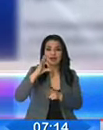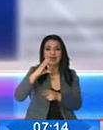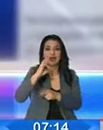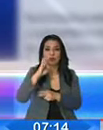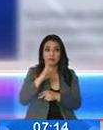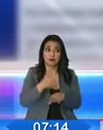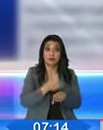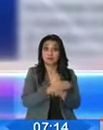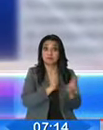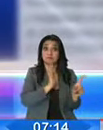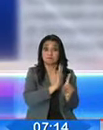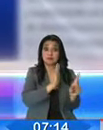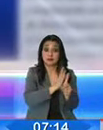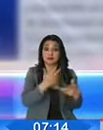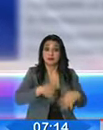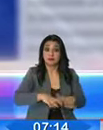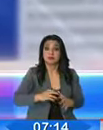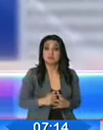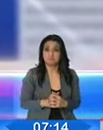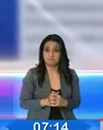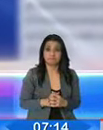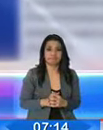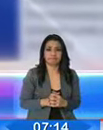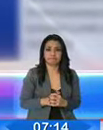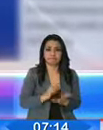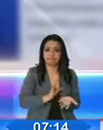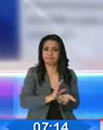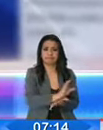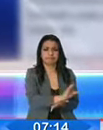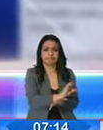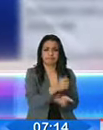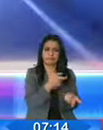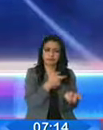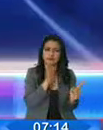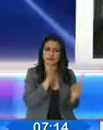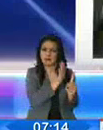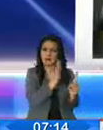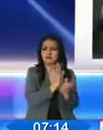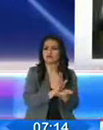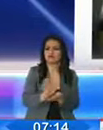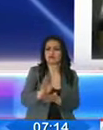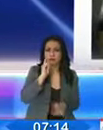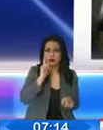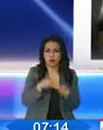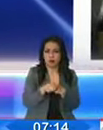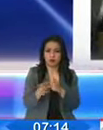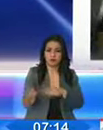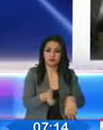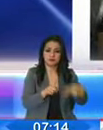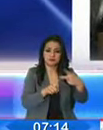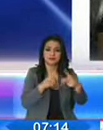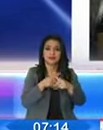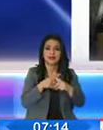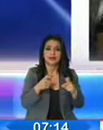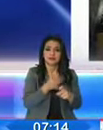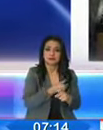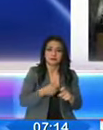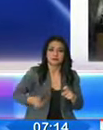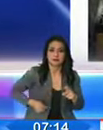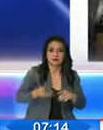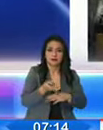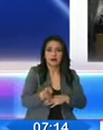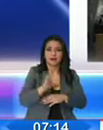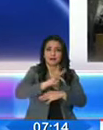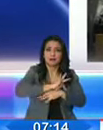recibido amenazas. La entidad rechazó estos actos intimidatorios. Quien también se pronunció fue la expresidenta de la Asamblea Nacional